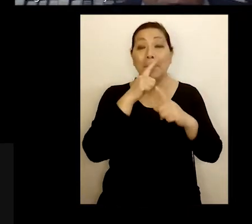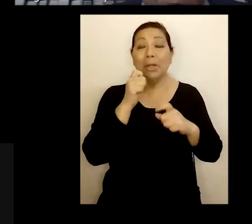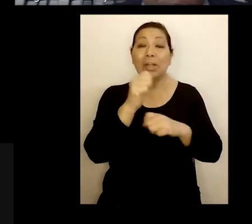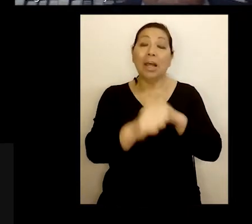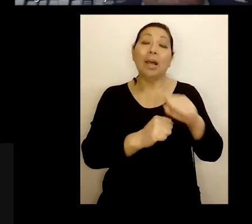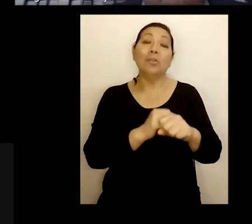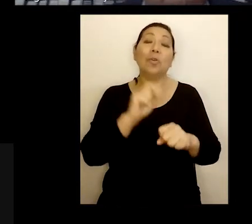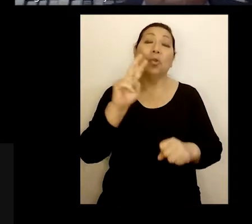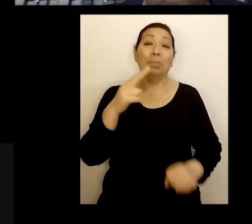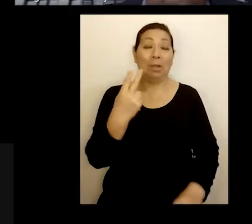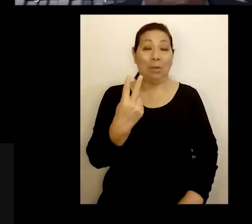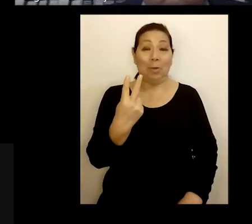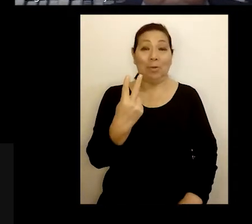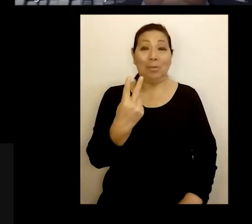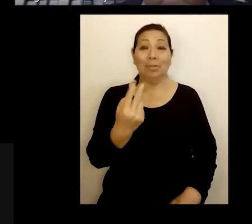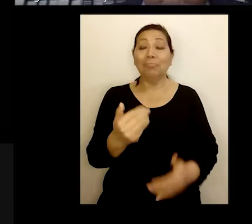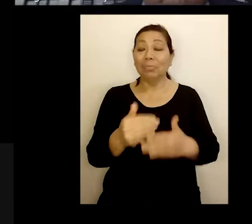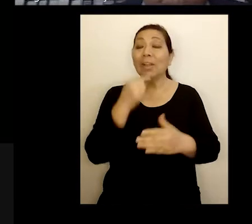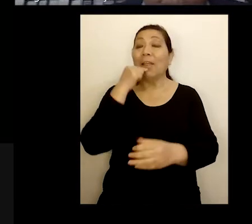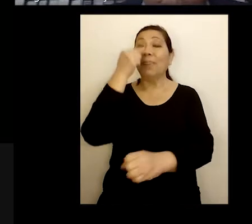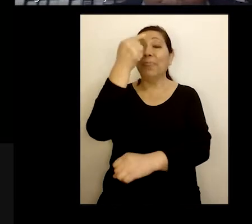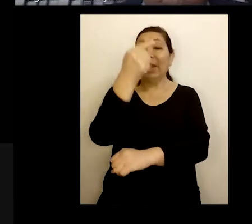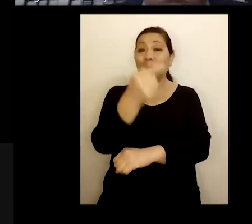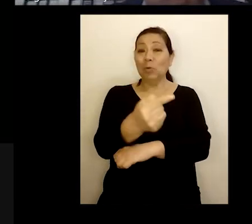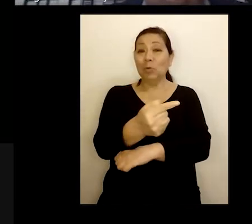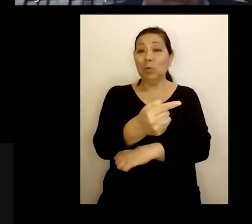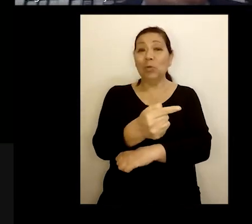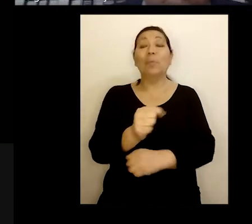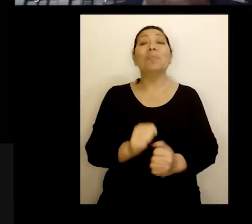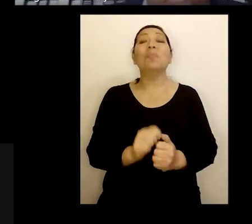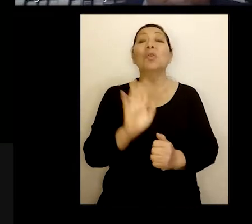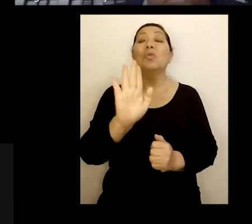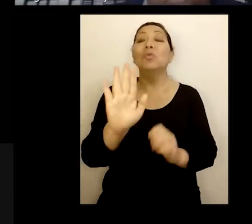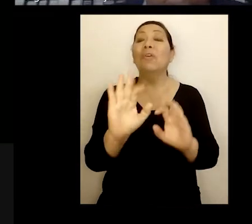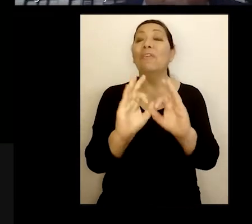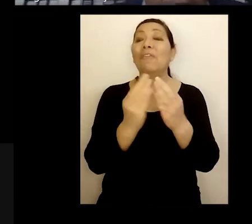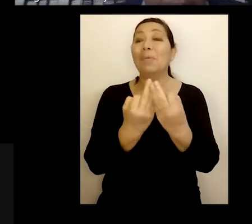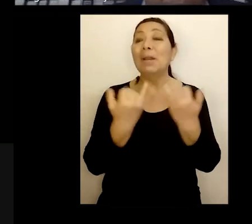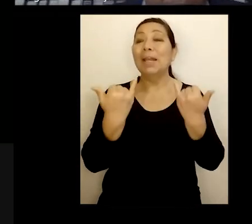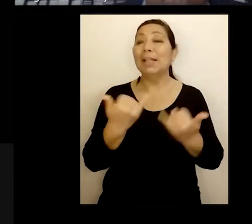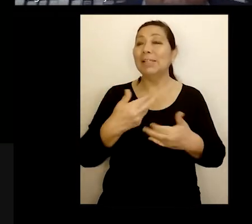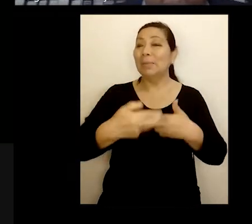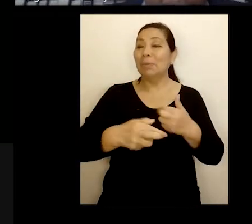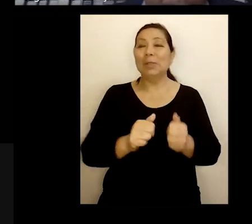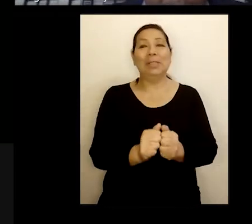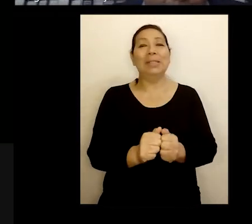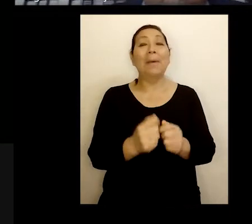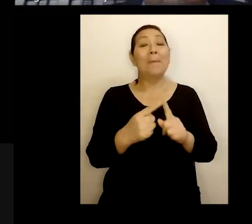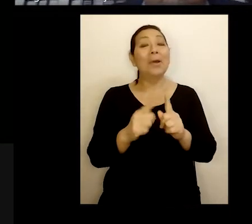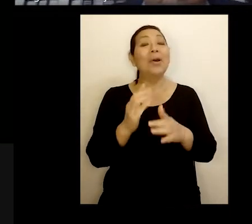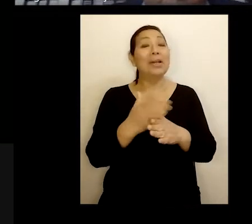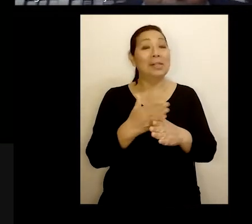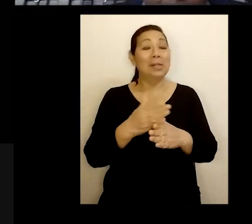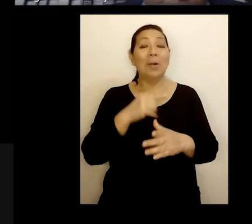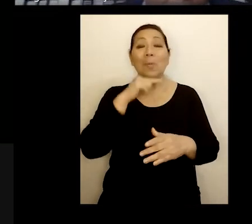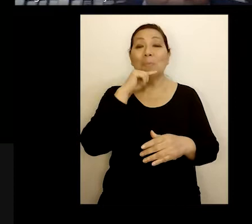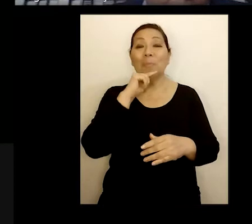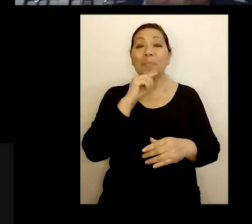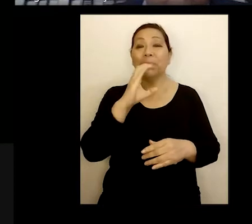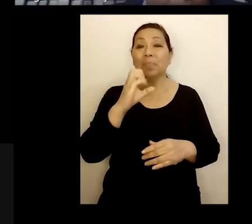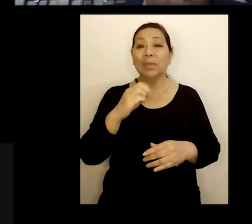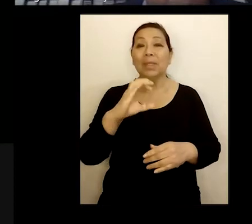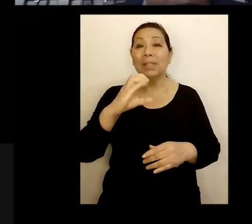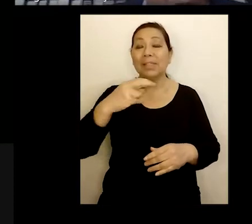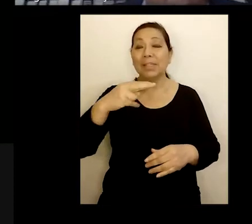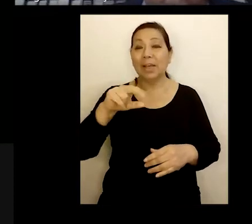año 2002, se amplió denuncia penal contra los familiares de este procesado, entre ellos la señora